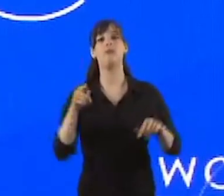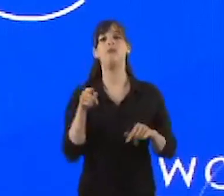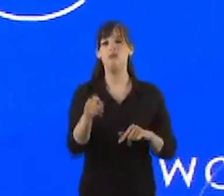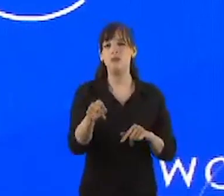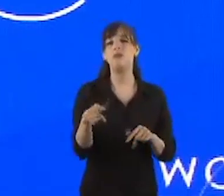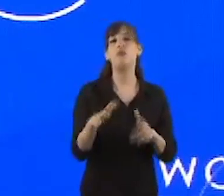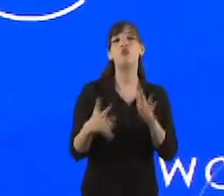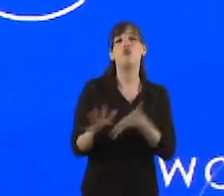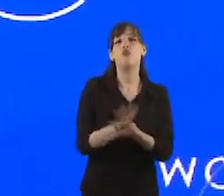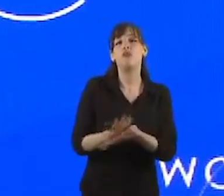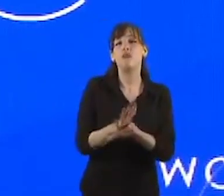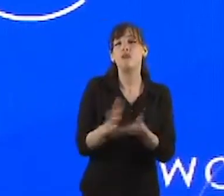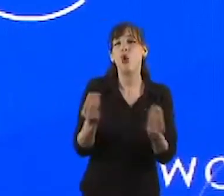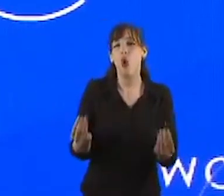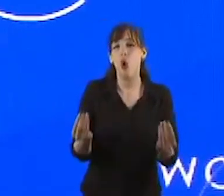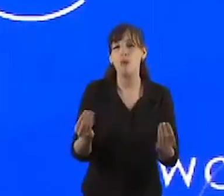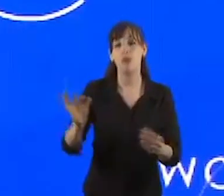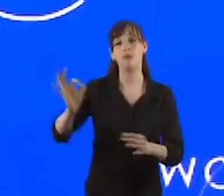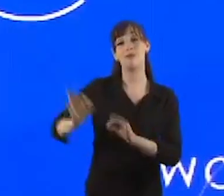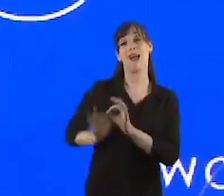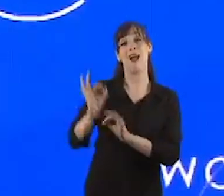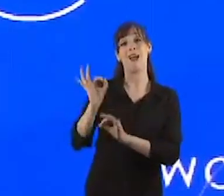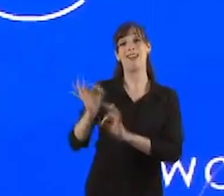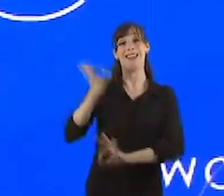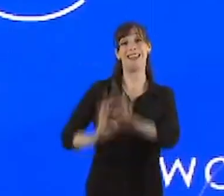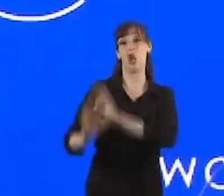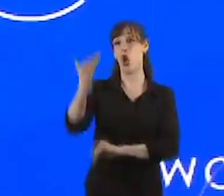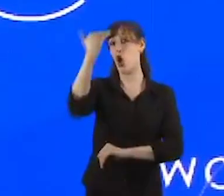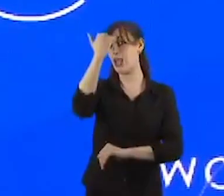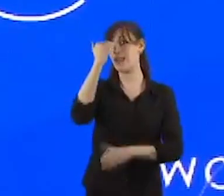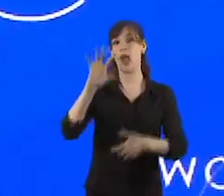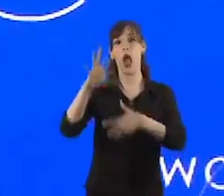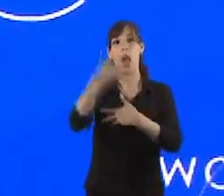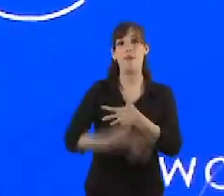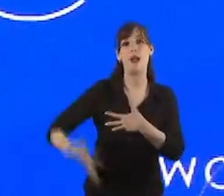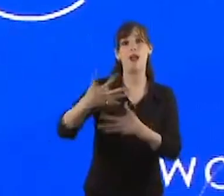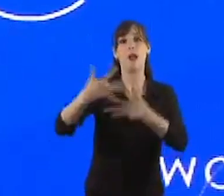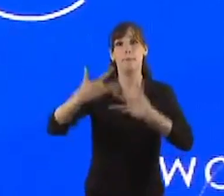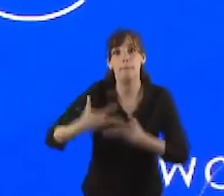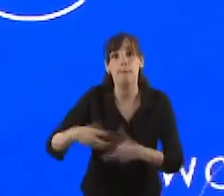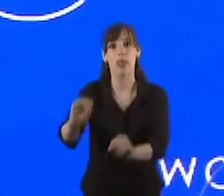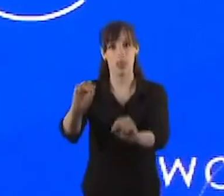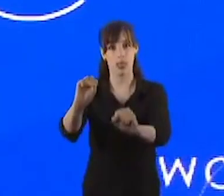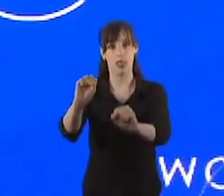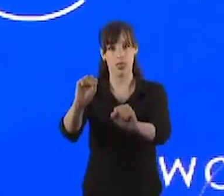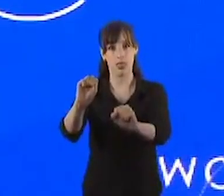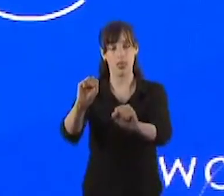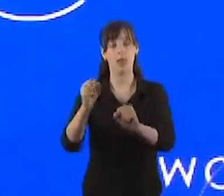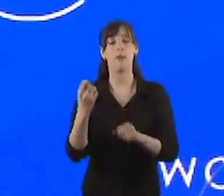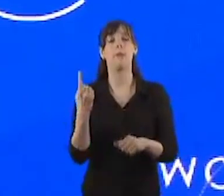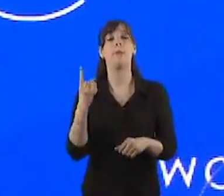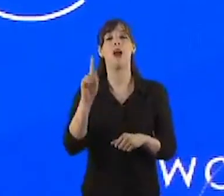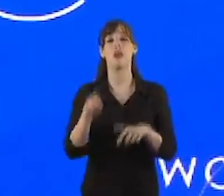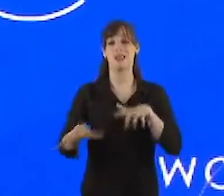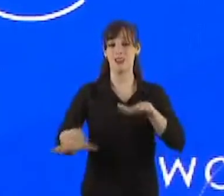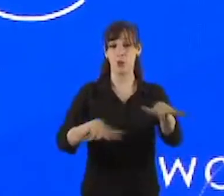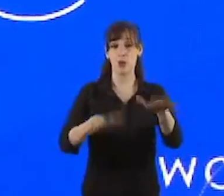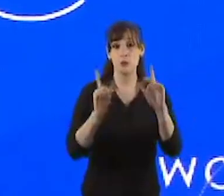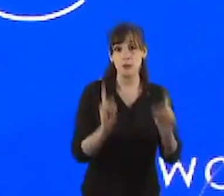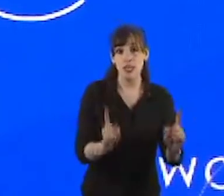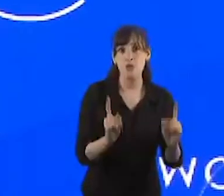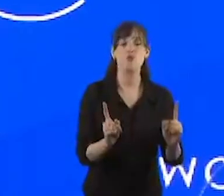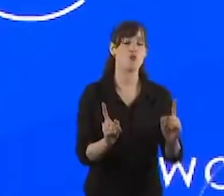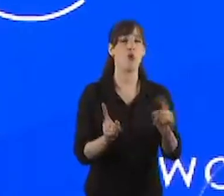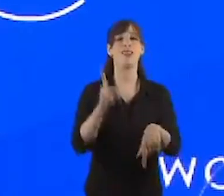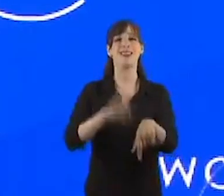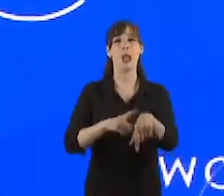estancamiento se dio a finales del siglo XV con el descubrimiento de América. Pero salvando esta excepción, a lo largo de todo el periodo entre